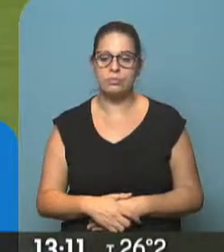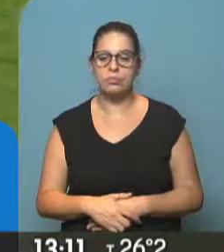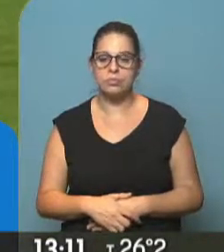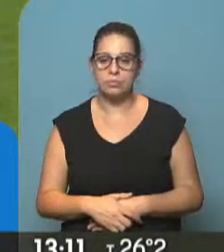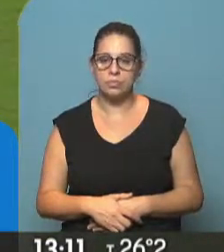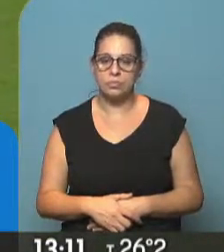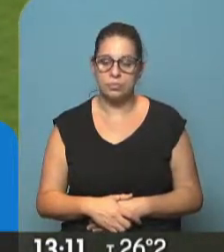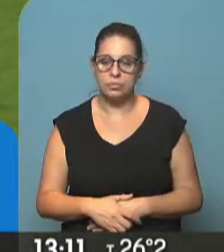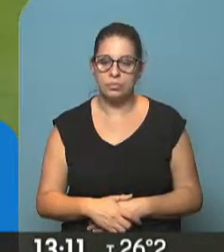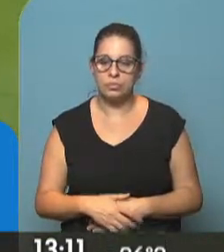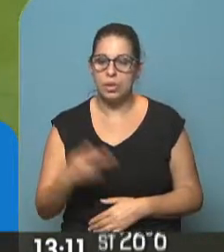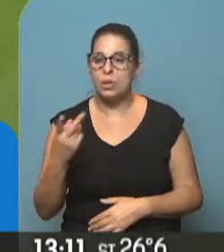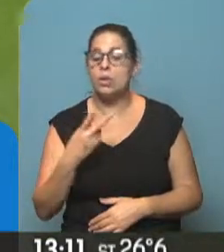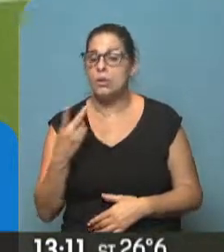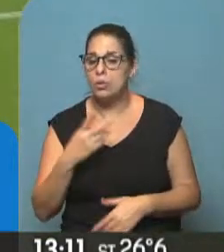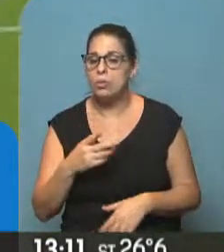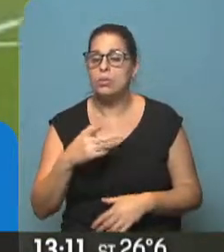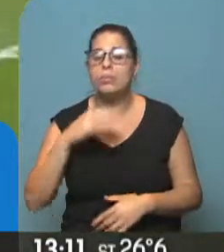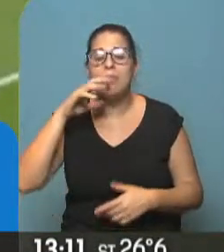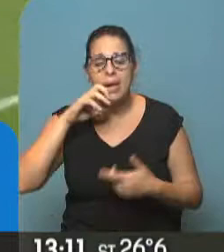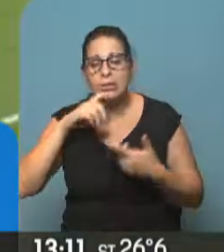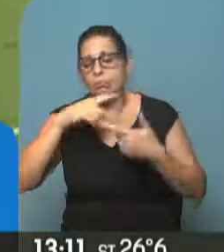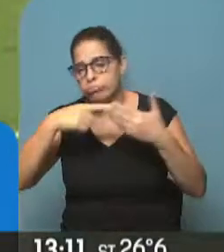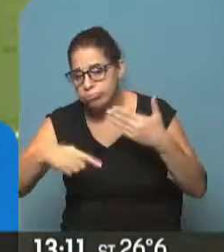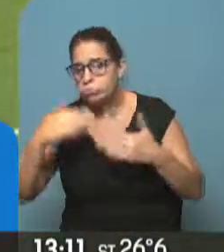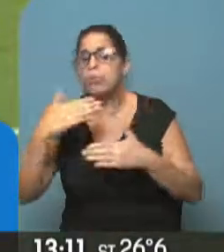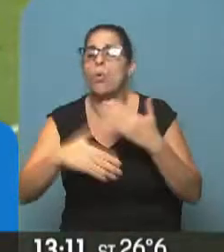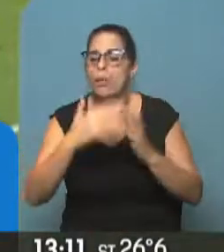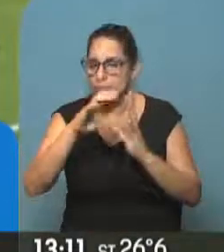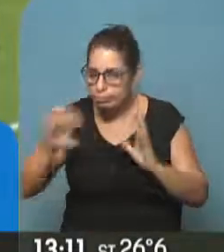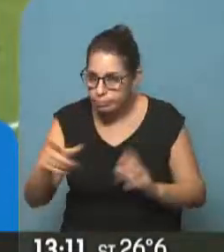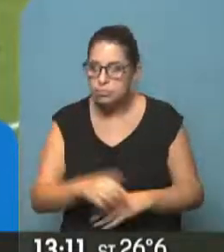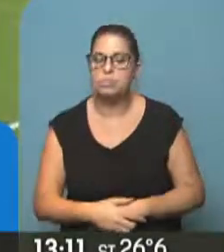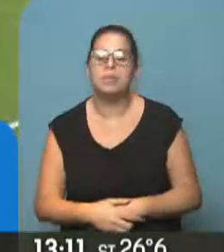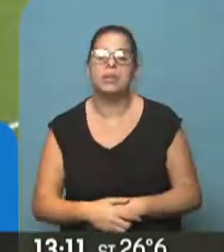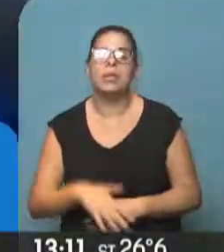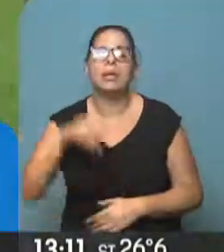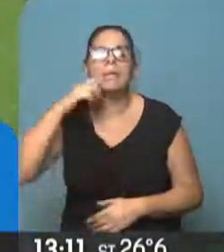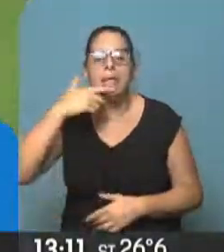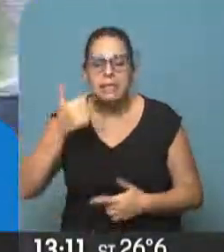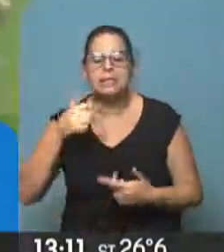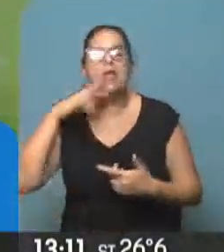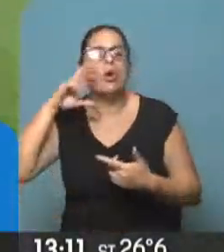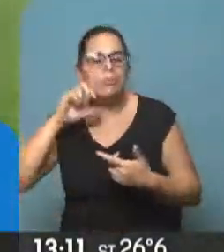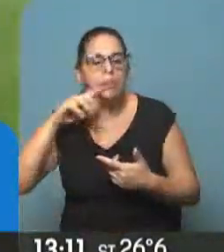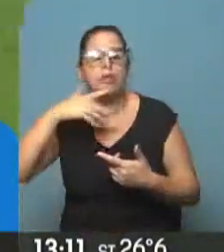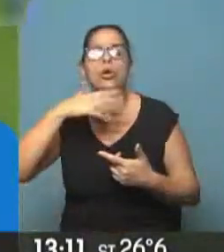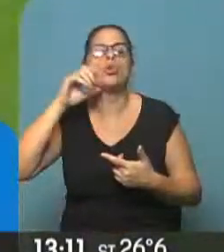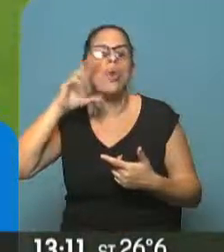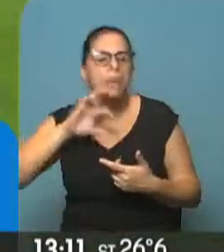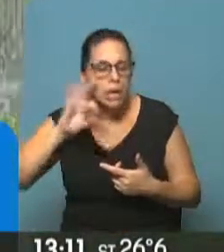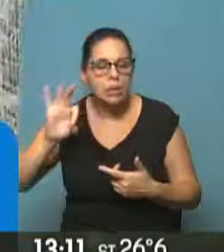fueron los que convirtieron Maicon, Cicero, Yael, Everton y Luan. Gaibor, Mesa, Domingo y Silvio